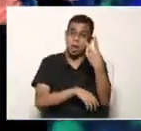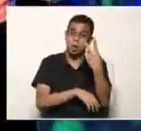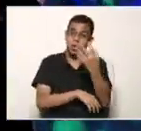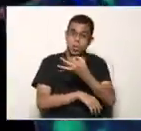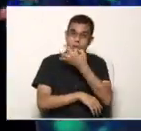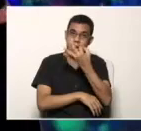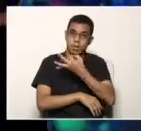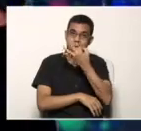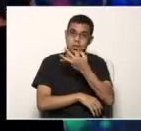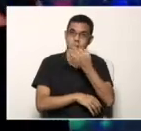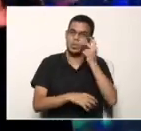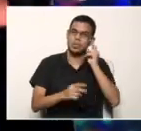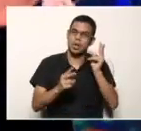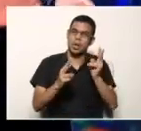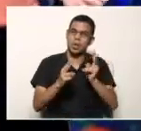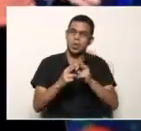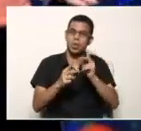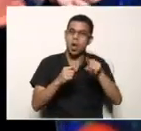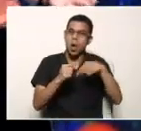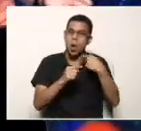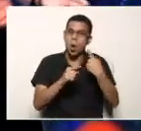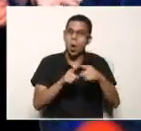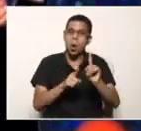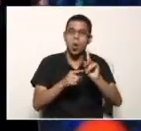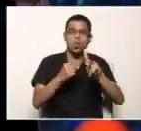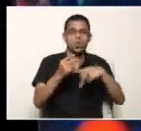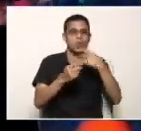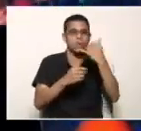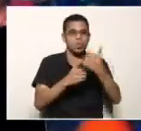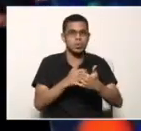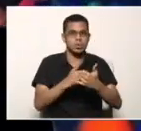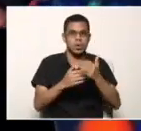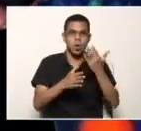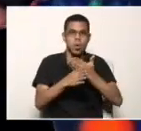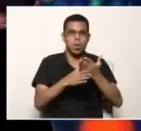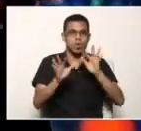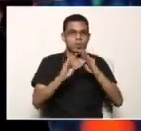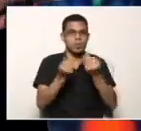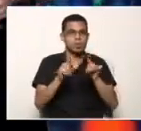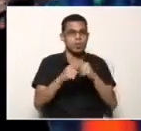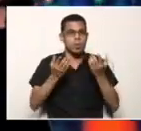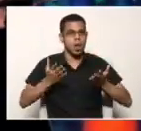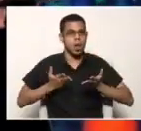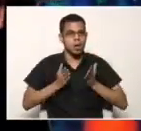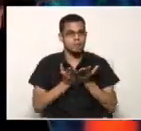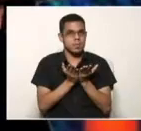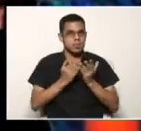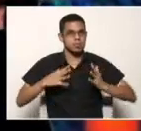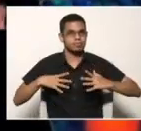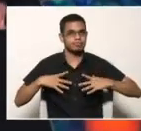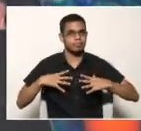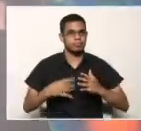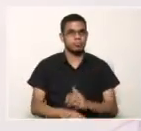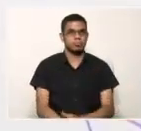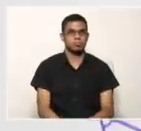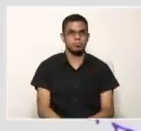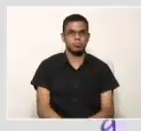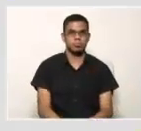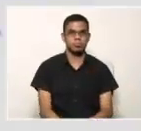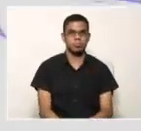Los esperamos en un próximo programa para que podamos compartir nuevamente en Cada Familia una escuela en vacaciones.